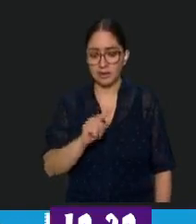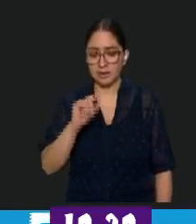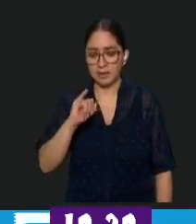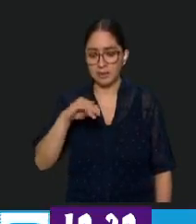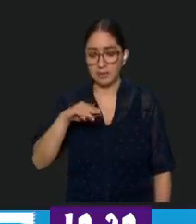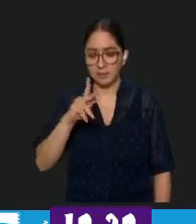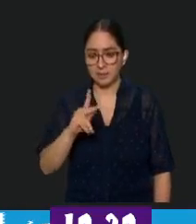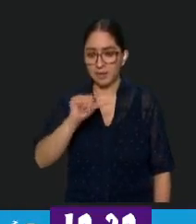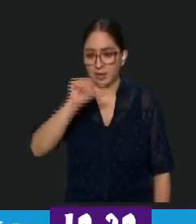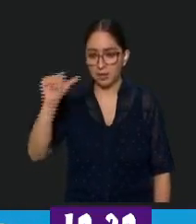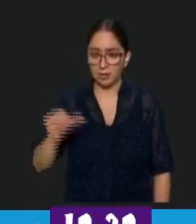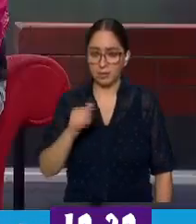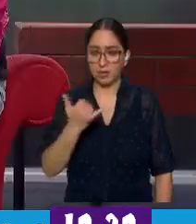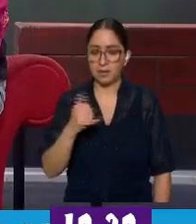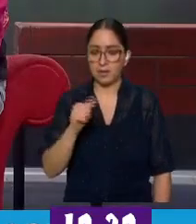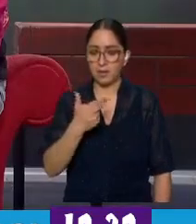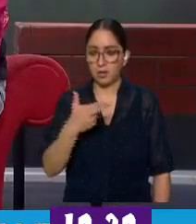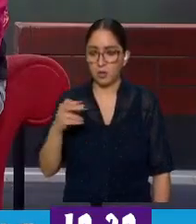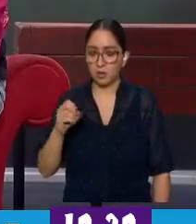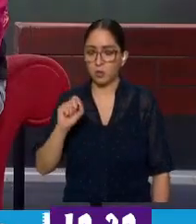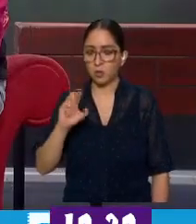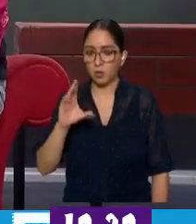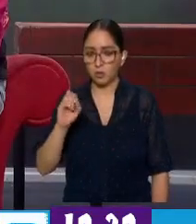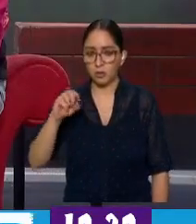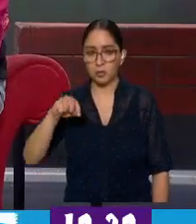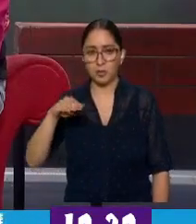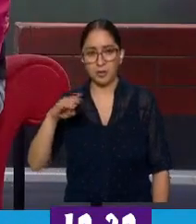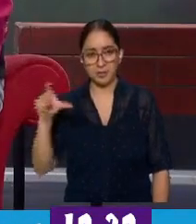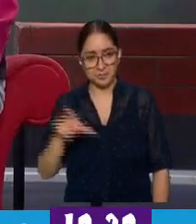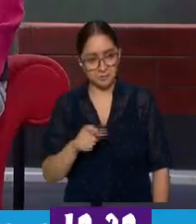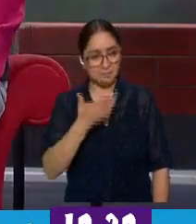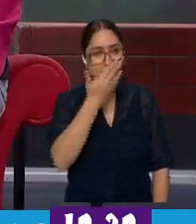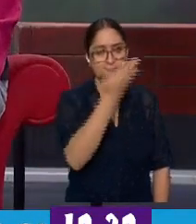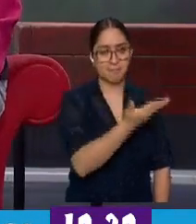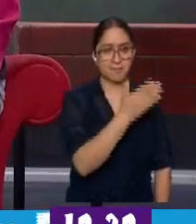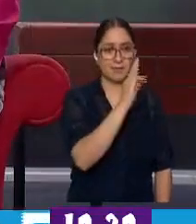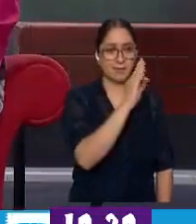ortizimp@yahoo.com.mx. A tus órdenes, Fer. A tus órdenes, Charro. Buenos días.